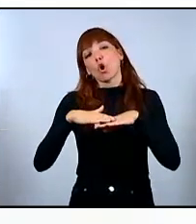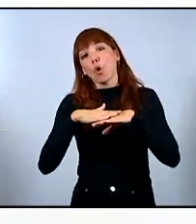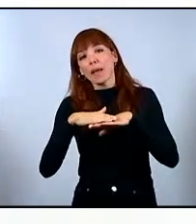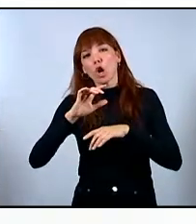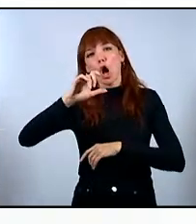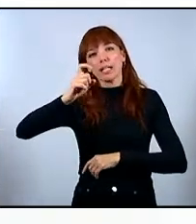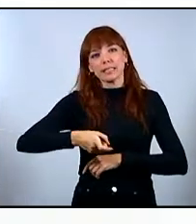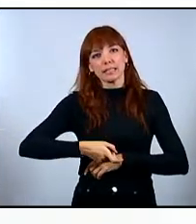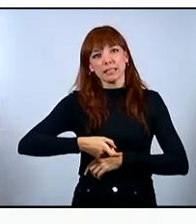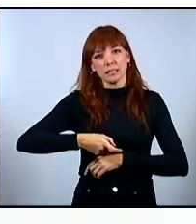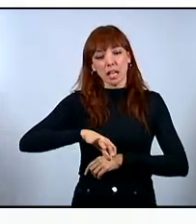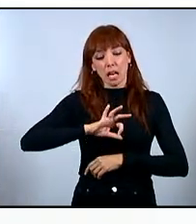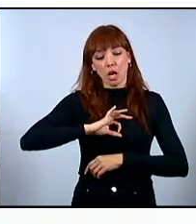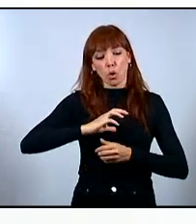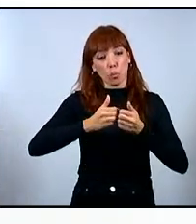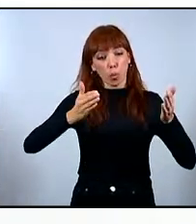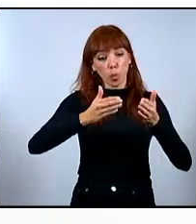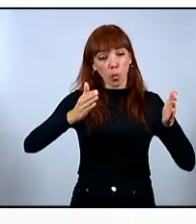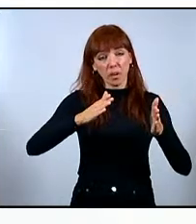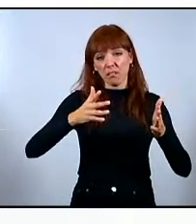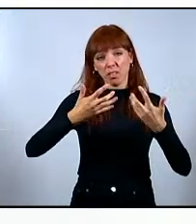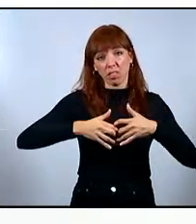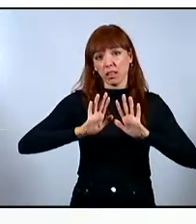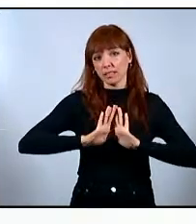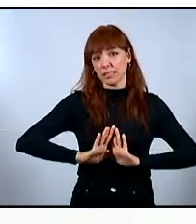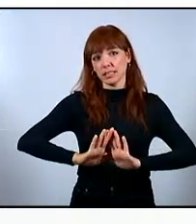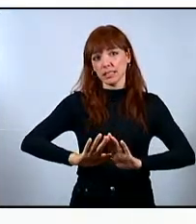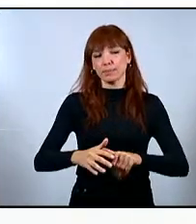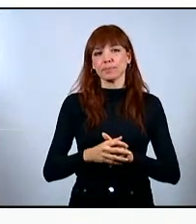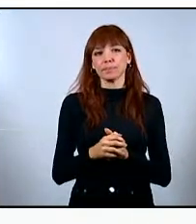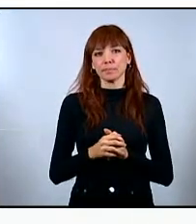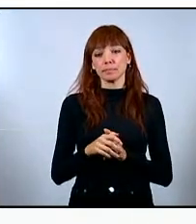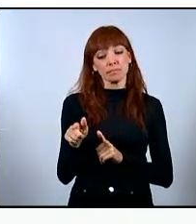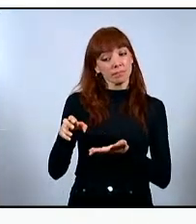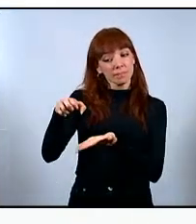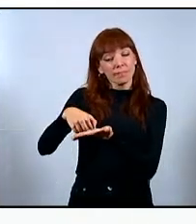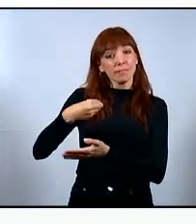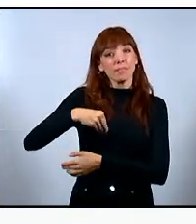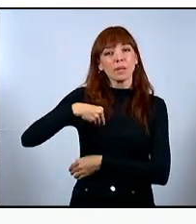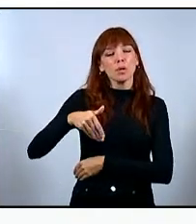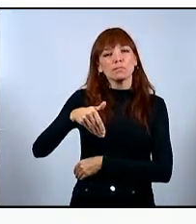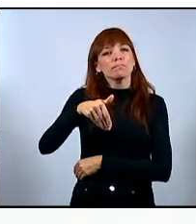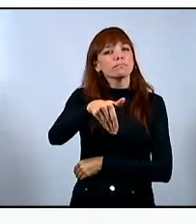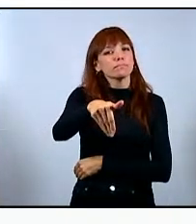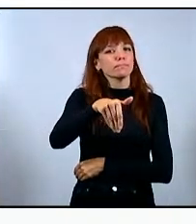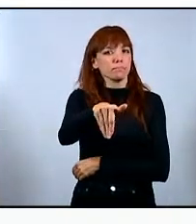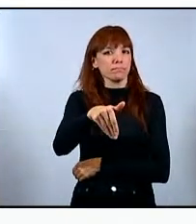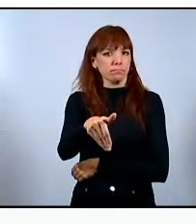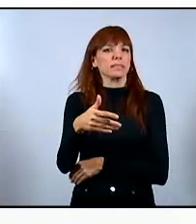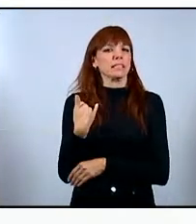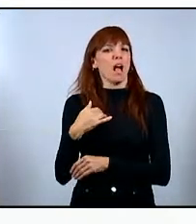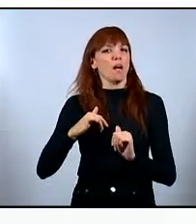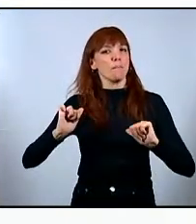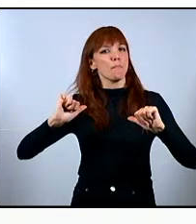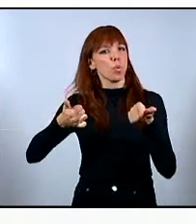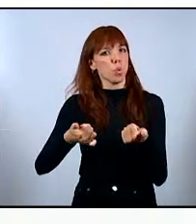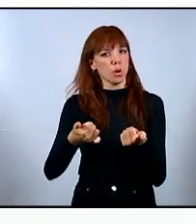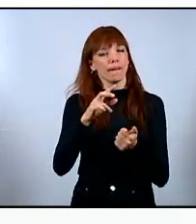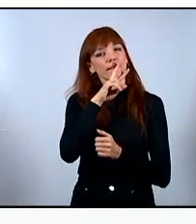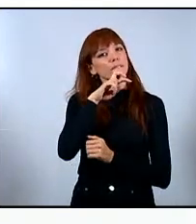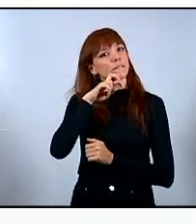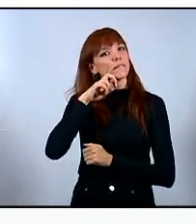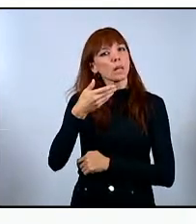a principios de este año. De esta manera va a empezar muy pronto a desarrollarse una actividad que es fundamental, que tiene un alto valor